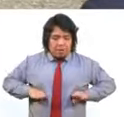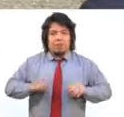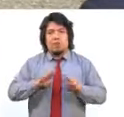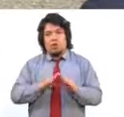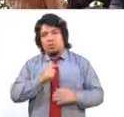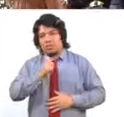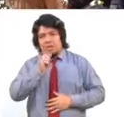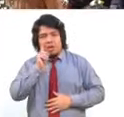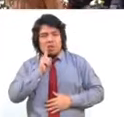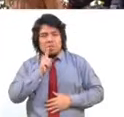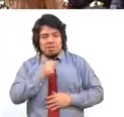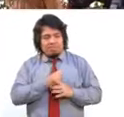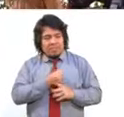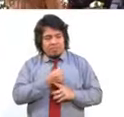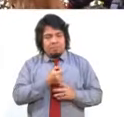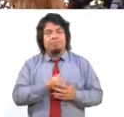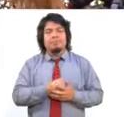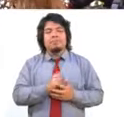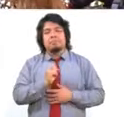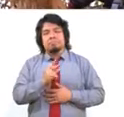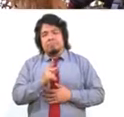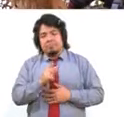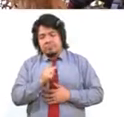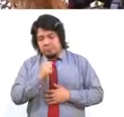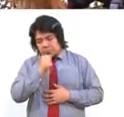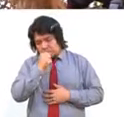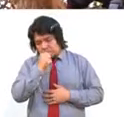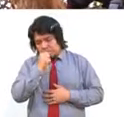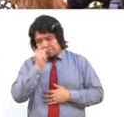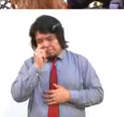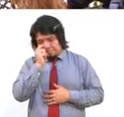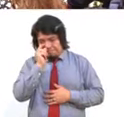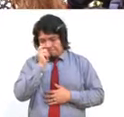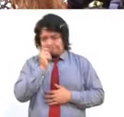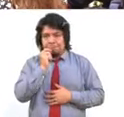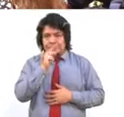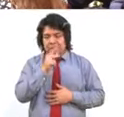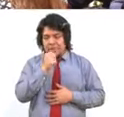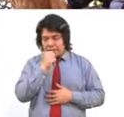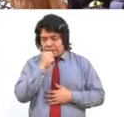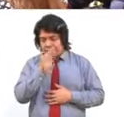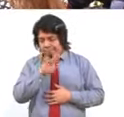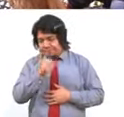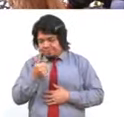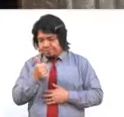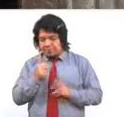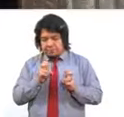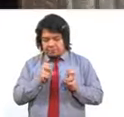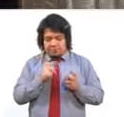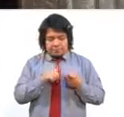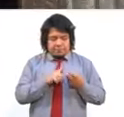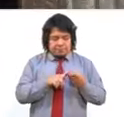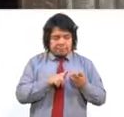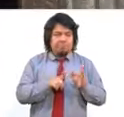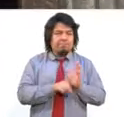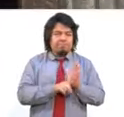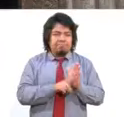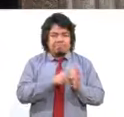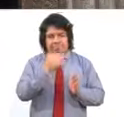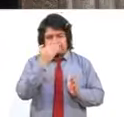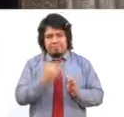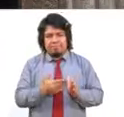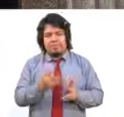mujeres. Bueno, y continuando, bueno, va dentro del tema de la declaratoria de alerta, conocer su